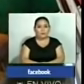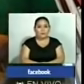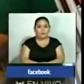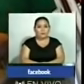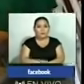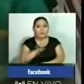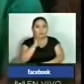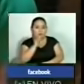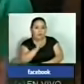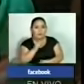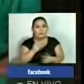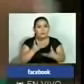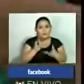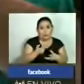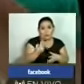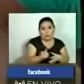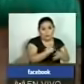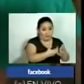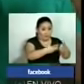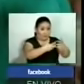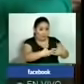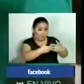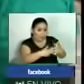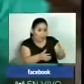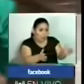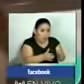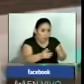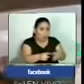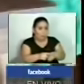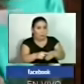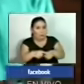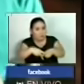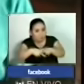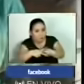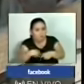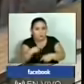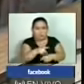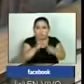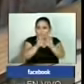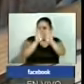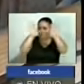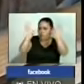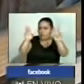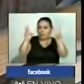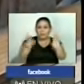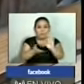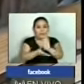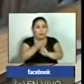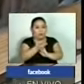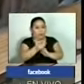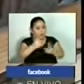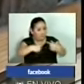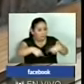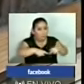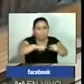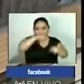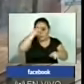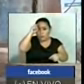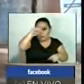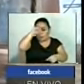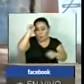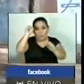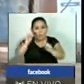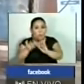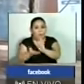Es lo que esperan los pequeños y grandes talleres, la fuerza productiva en general. Activar la maquinaria para superar